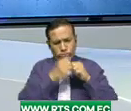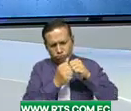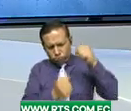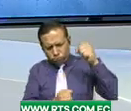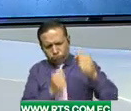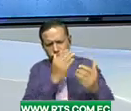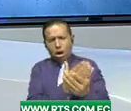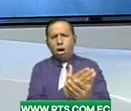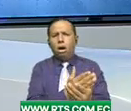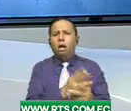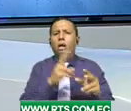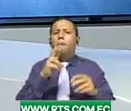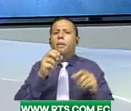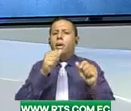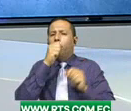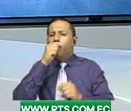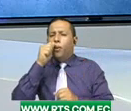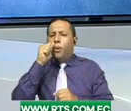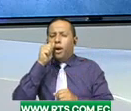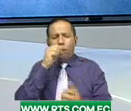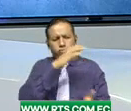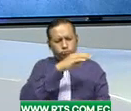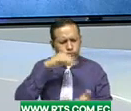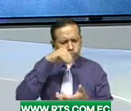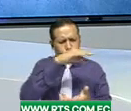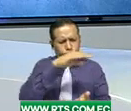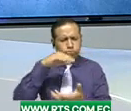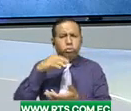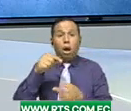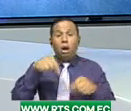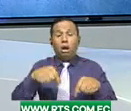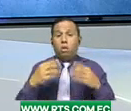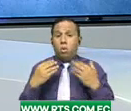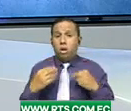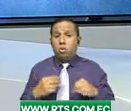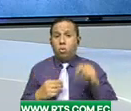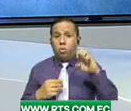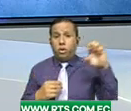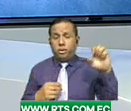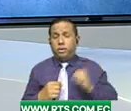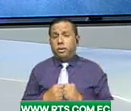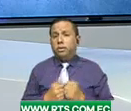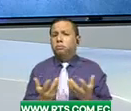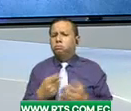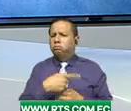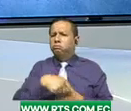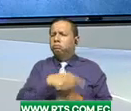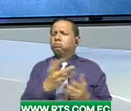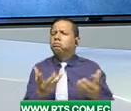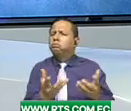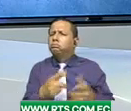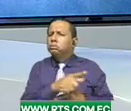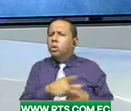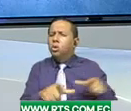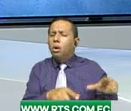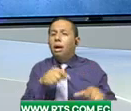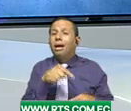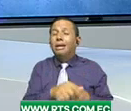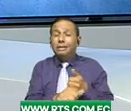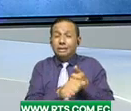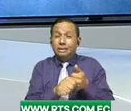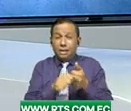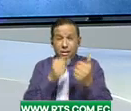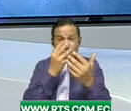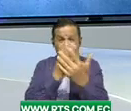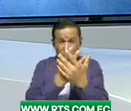280 bloques de droga durante un operativo ejecutado en el noroeste de Guayaquil. El estupefaciente fue localizado en una finca cercana a la